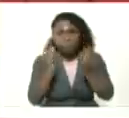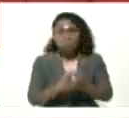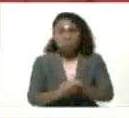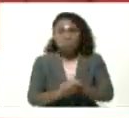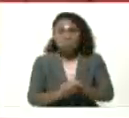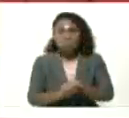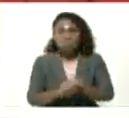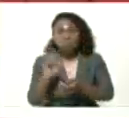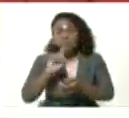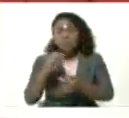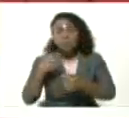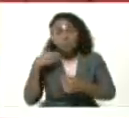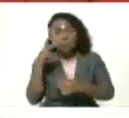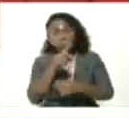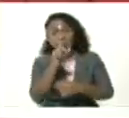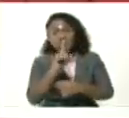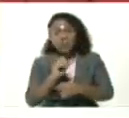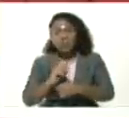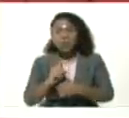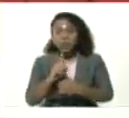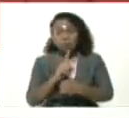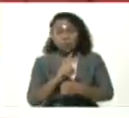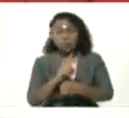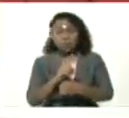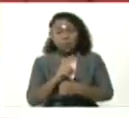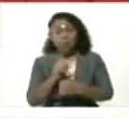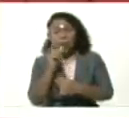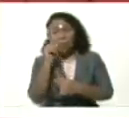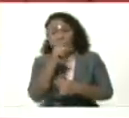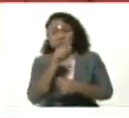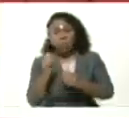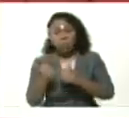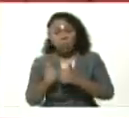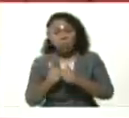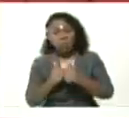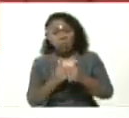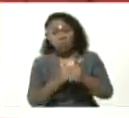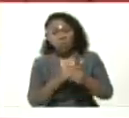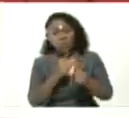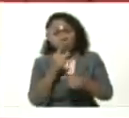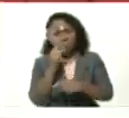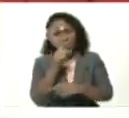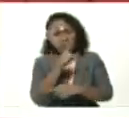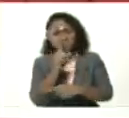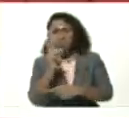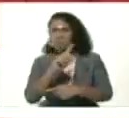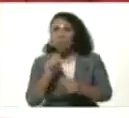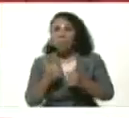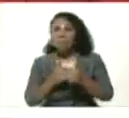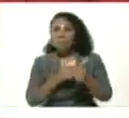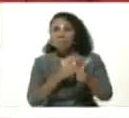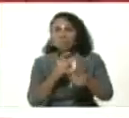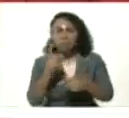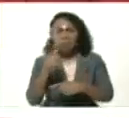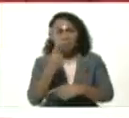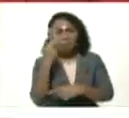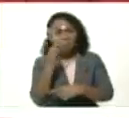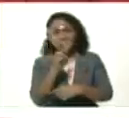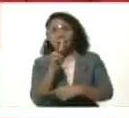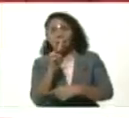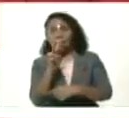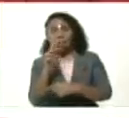No, yo vi estos días a Guanipo un perseguido. De esos perseguidos, él no es un perseguido, es un perseguidor. Donde ve una botella sale